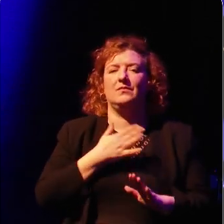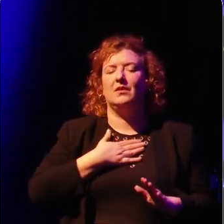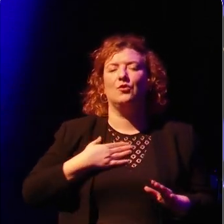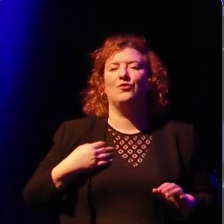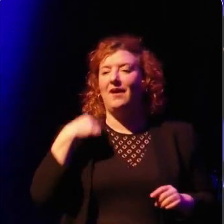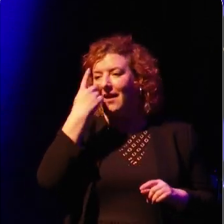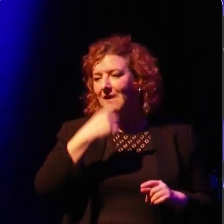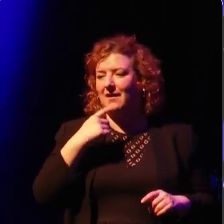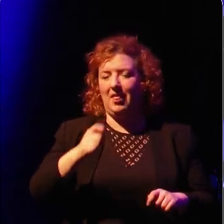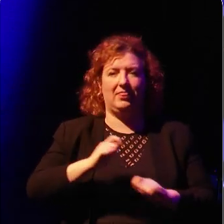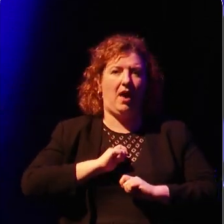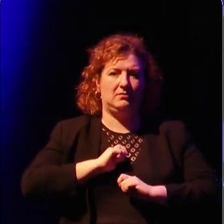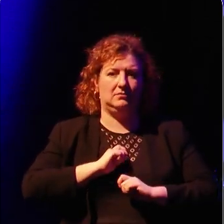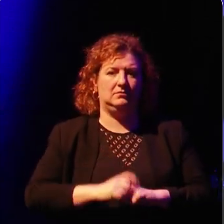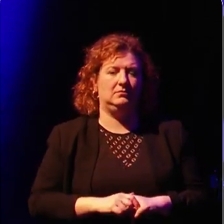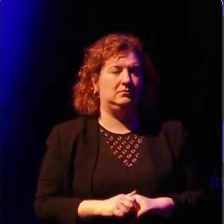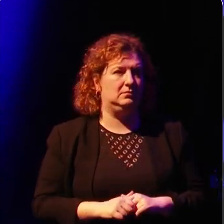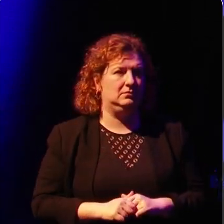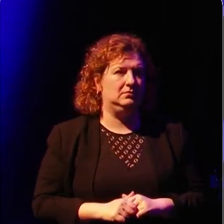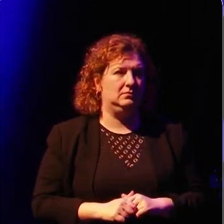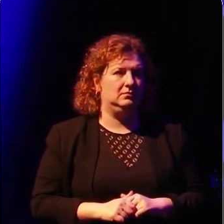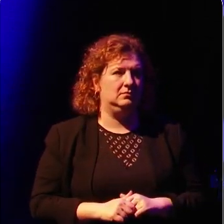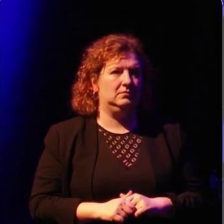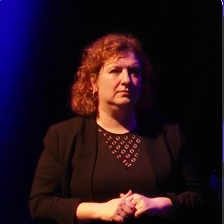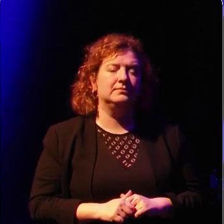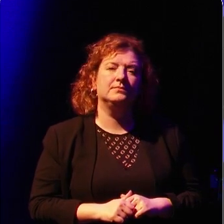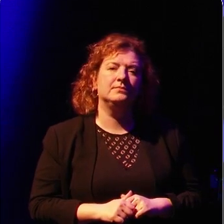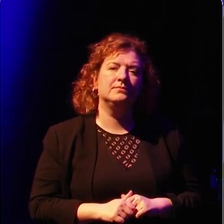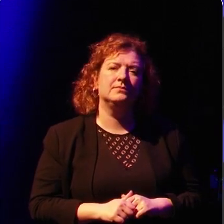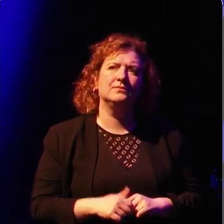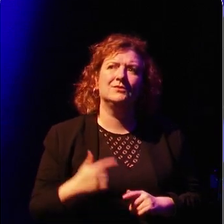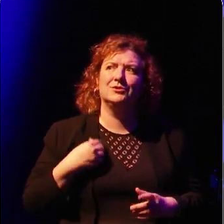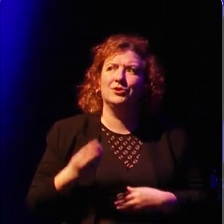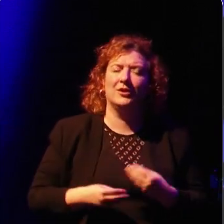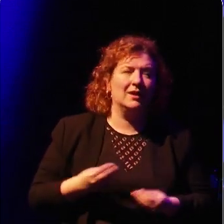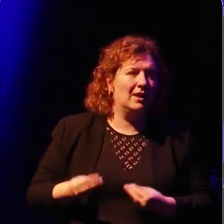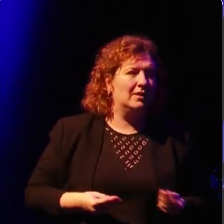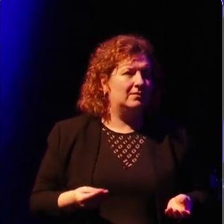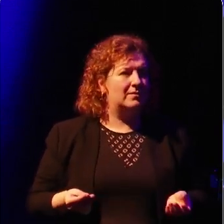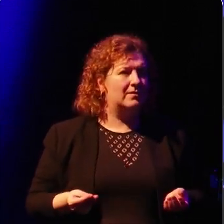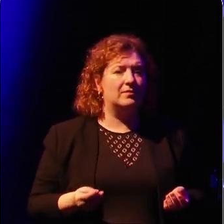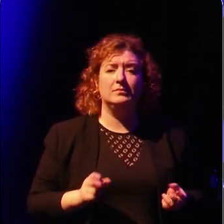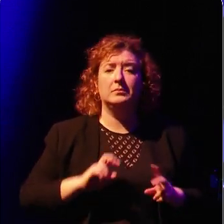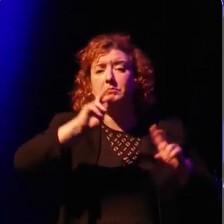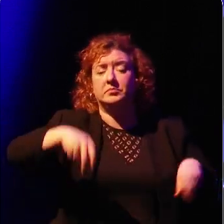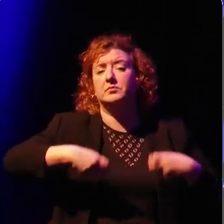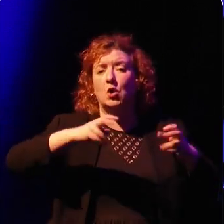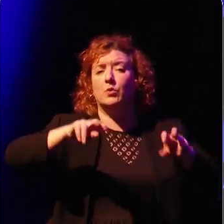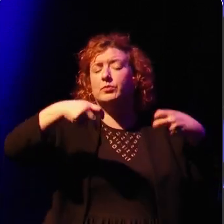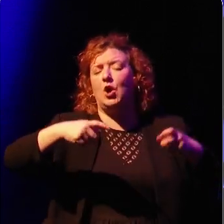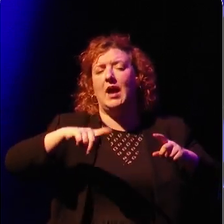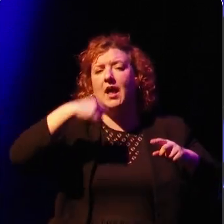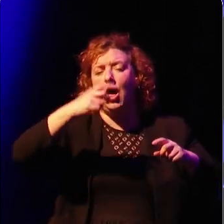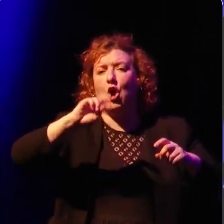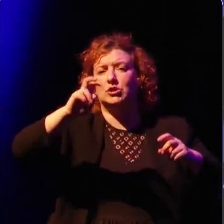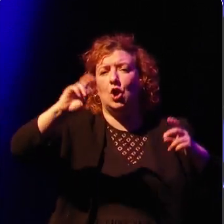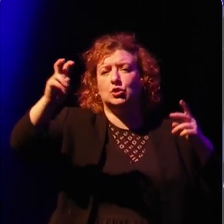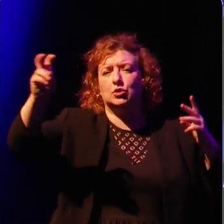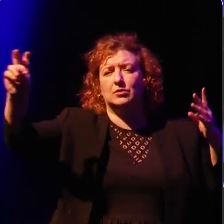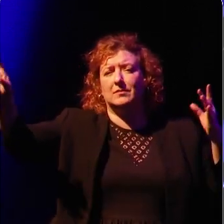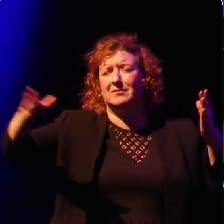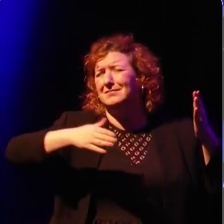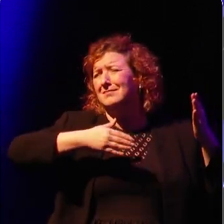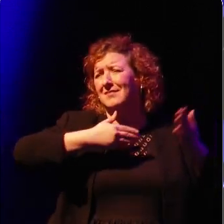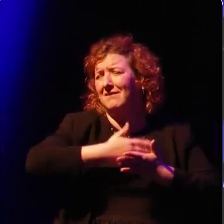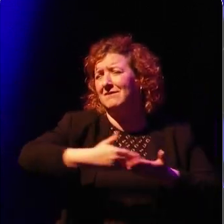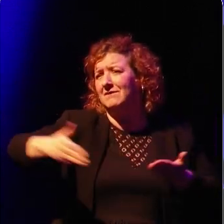devolver una cara y dices, esto me ha devuelto una cara, ¿qué tengo que hacer? Refresca y te genera otra y otra y otra y así